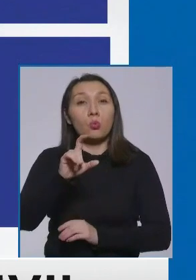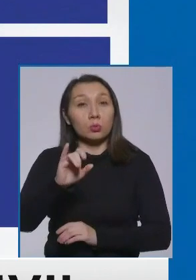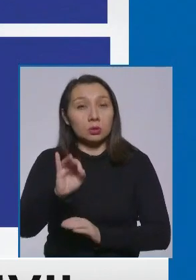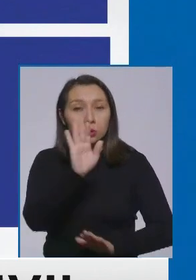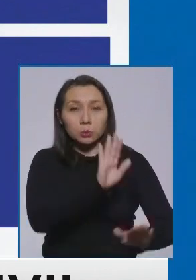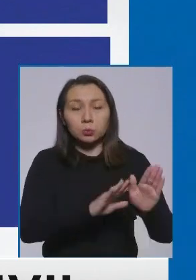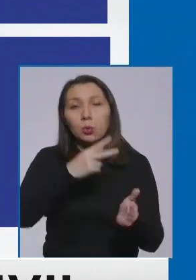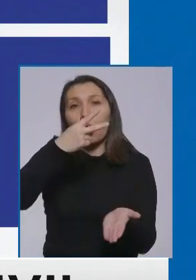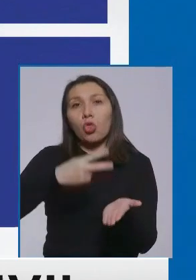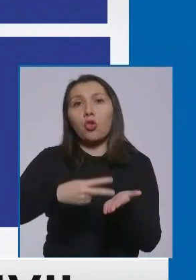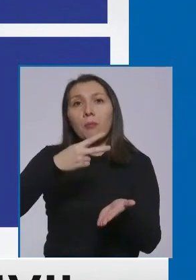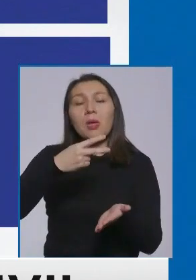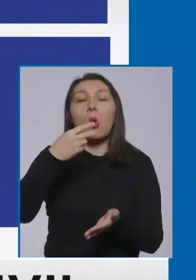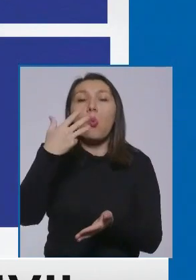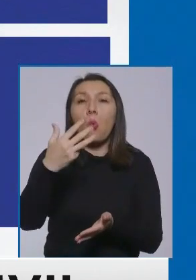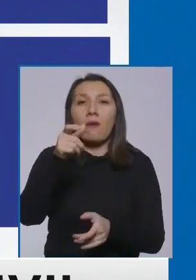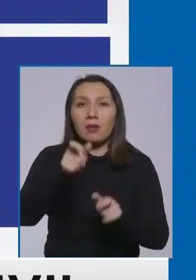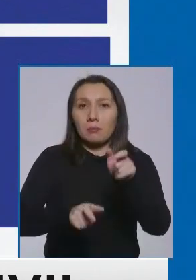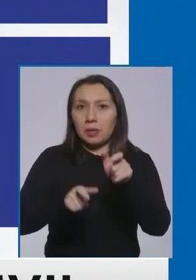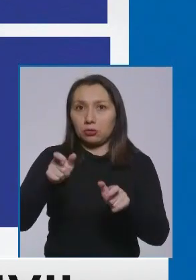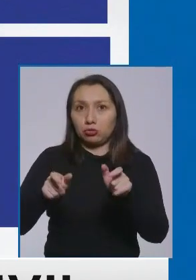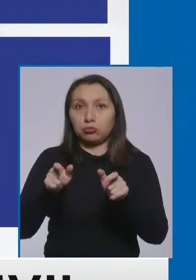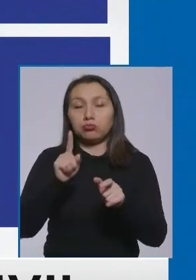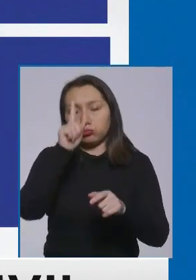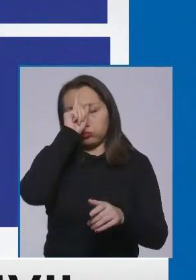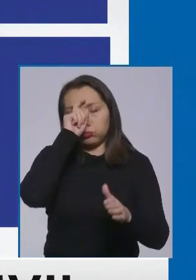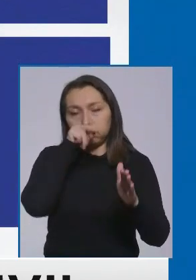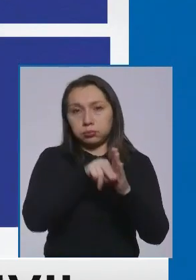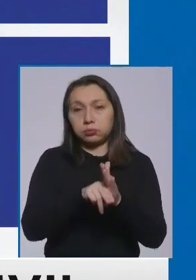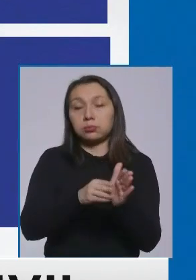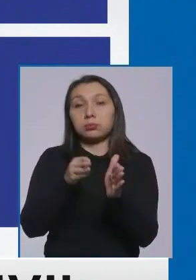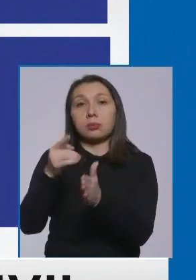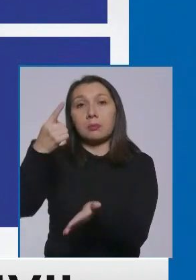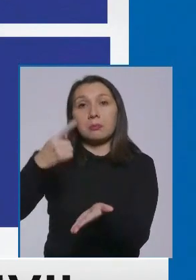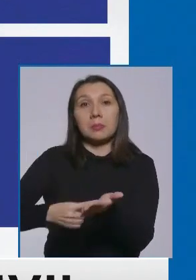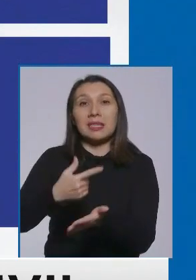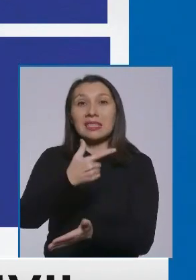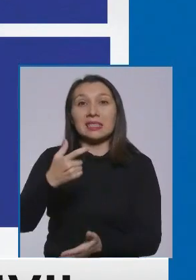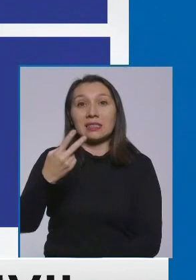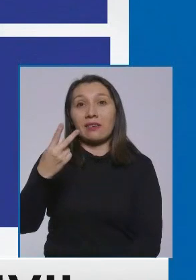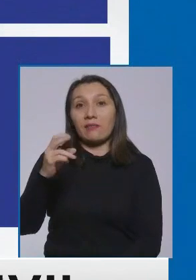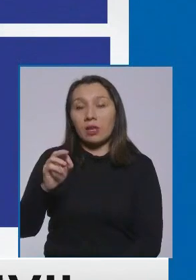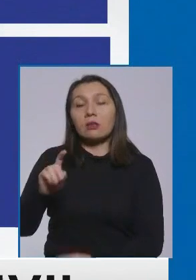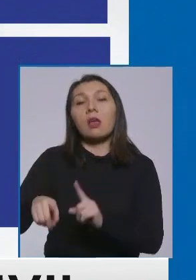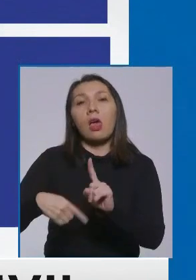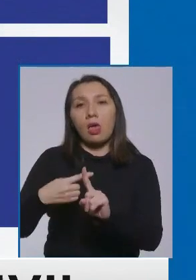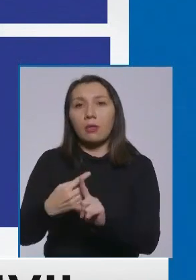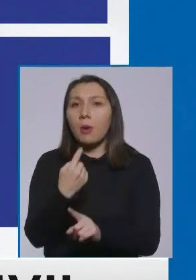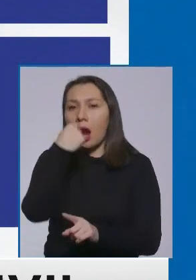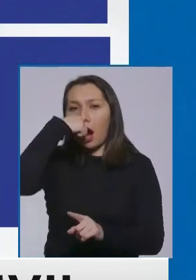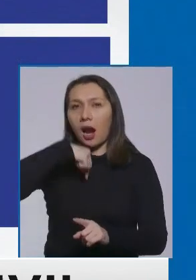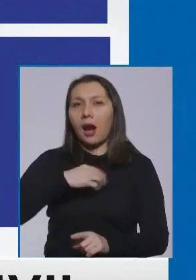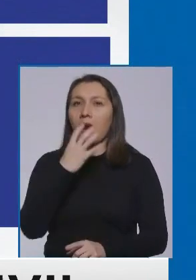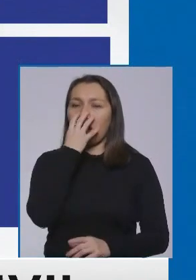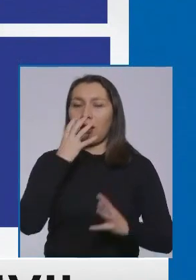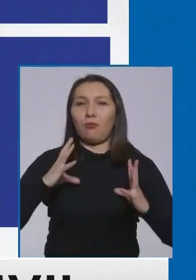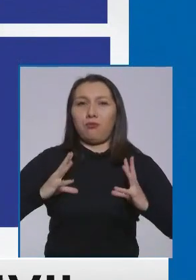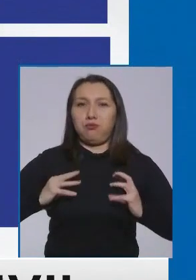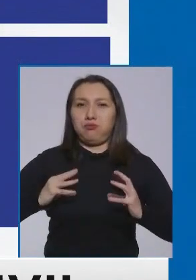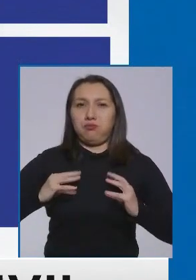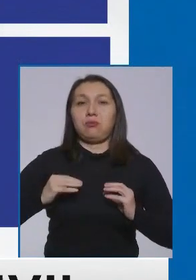decir que hay 2009 personas hospitalizadas de las cuales 1.700 20 están en ventilación mecánica y